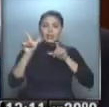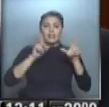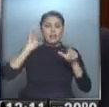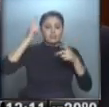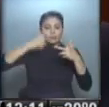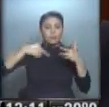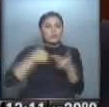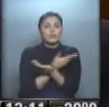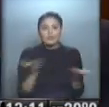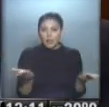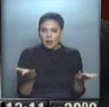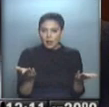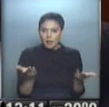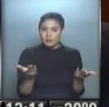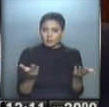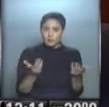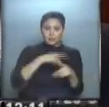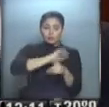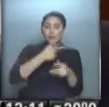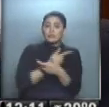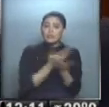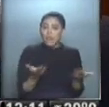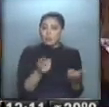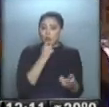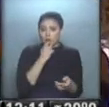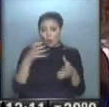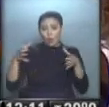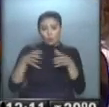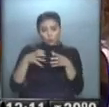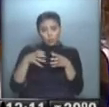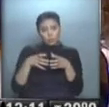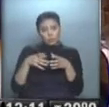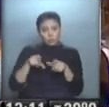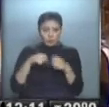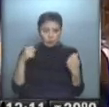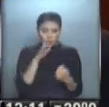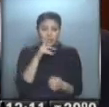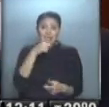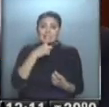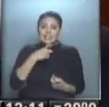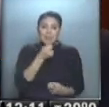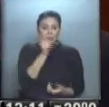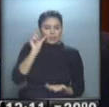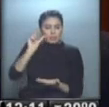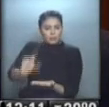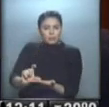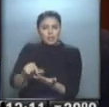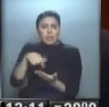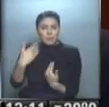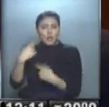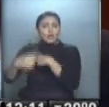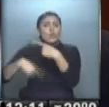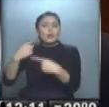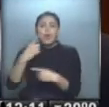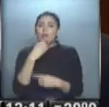comunicación social. Medios de comunicación social, como el grupo, que requieren una inversión para ser lo que son,